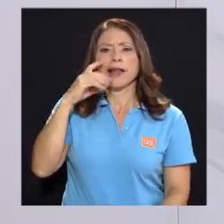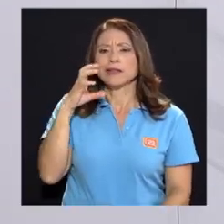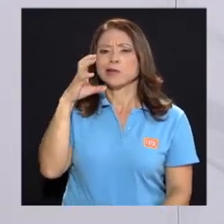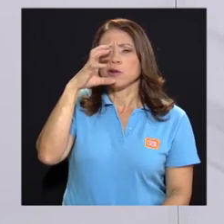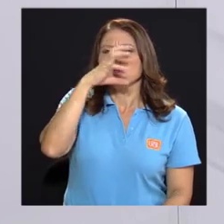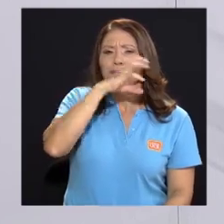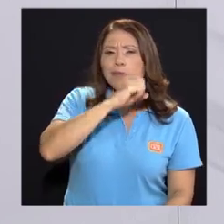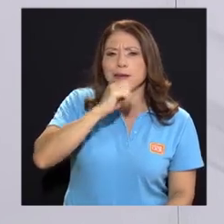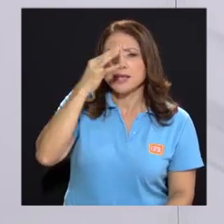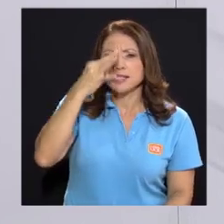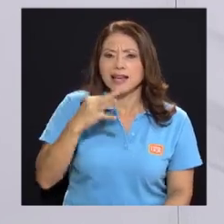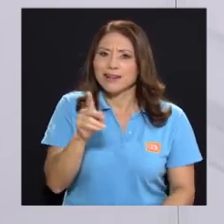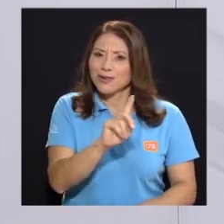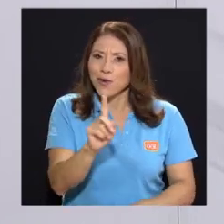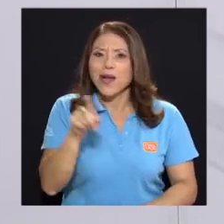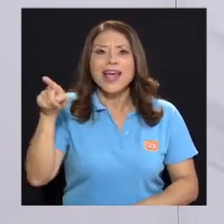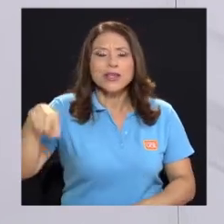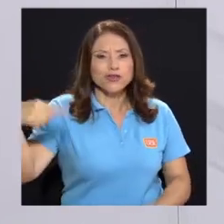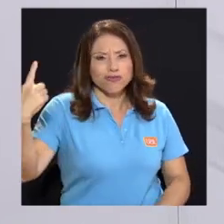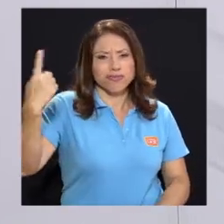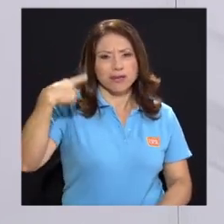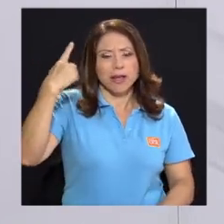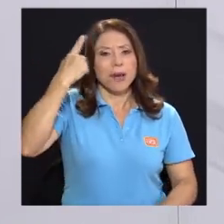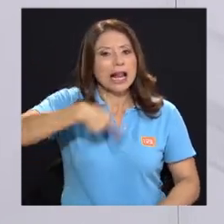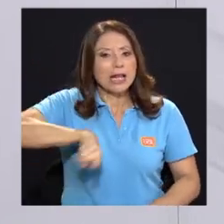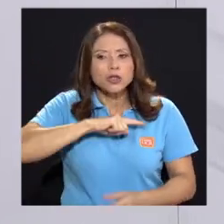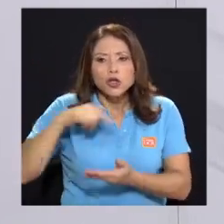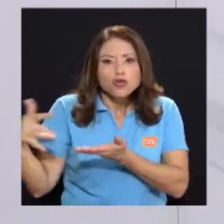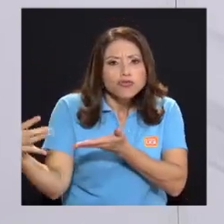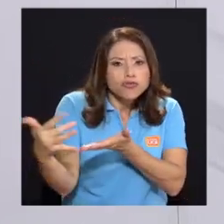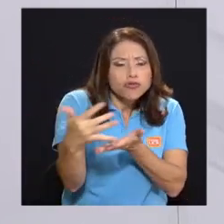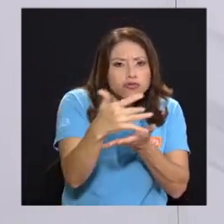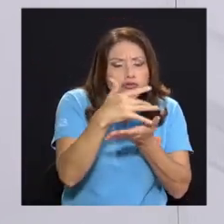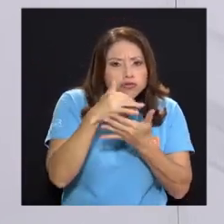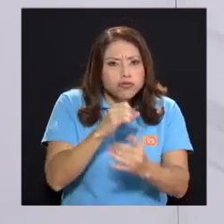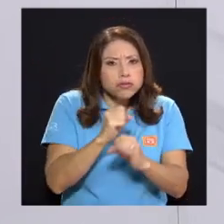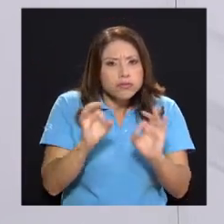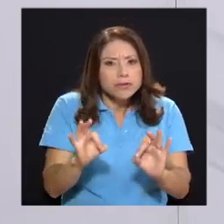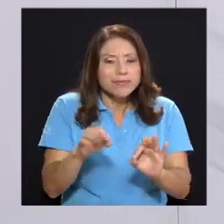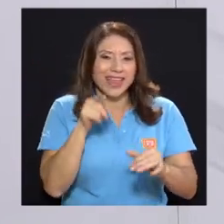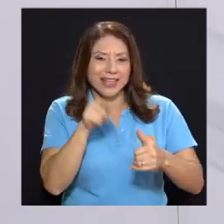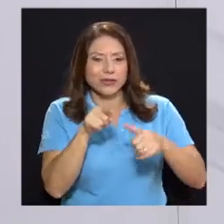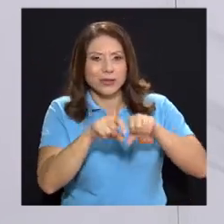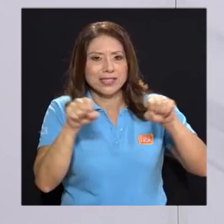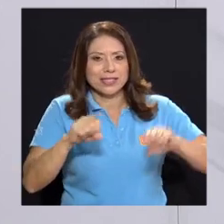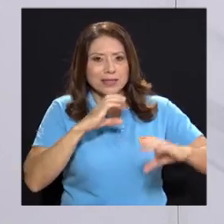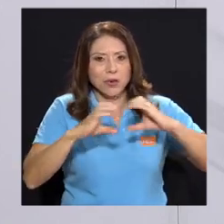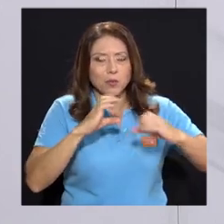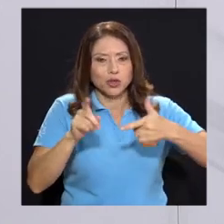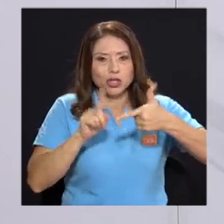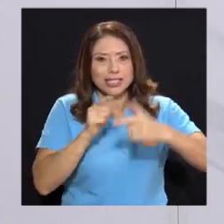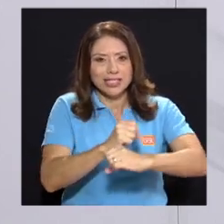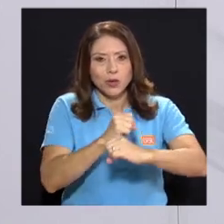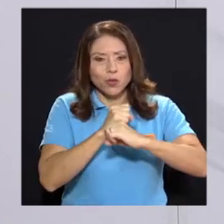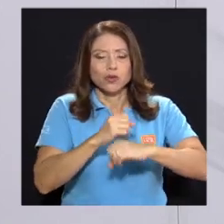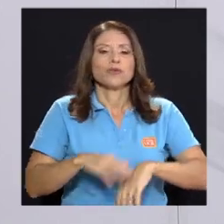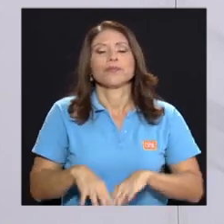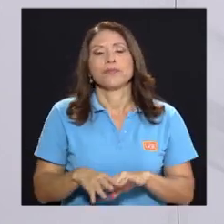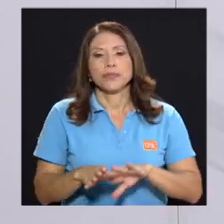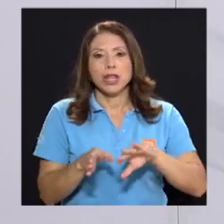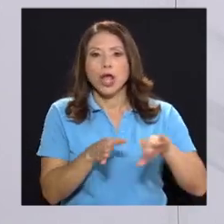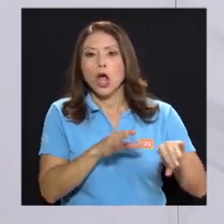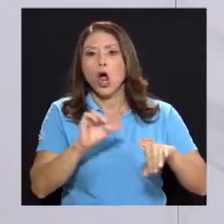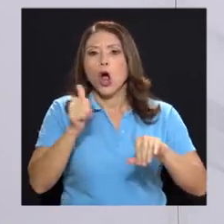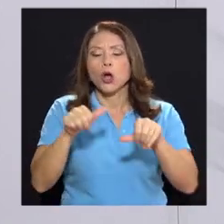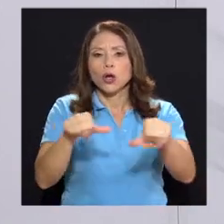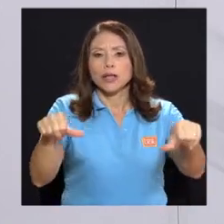usted documento bueno eso es seguro si en telecomunicaciones otra área que nosotros de investigación que profundizamos